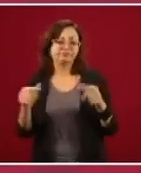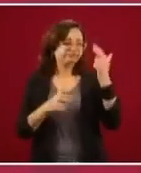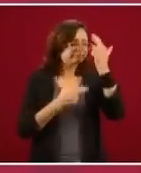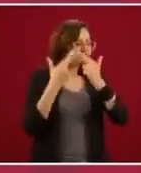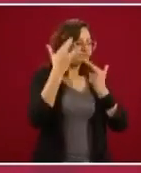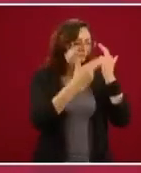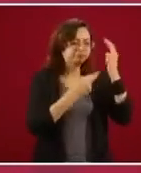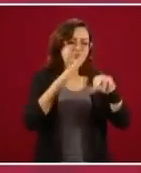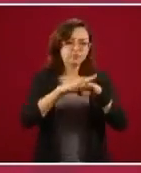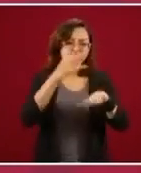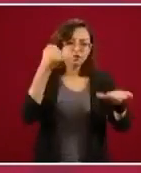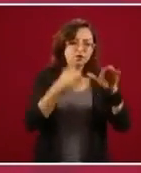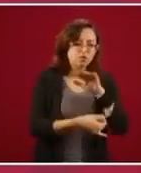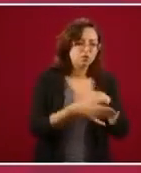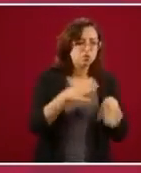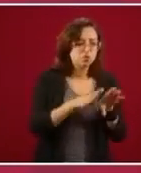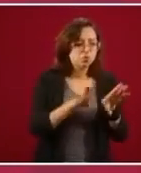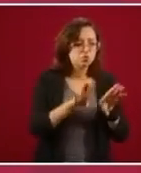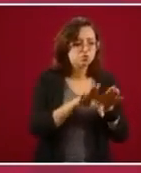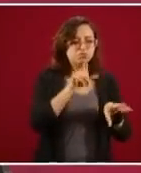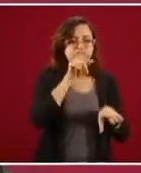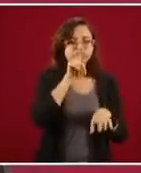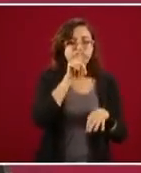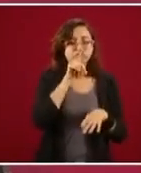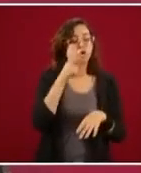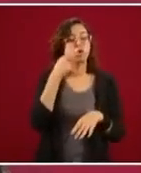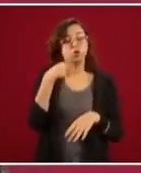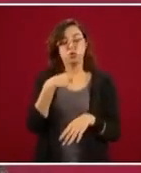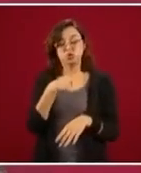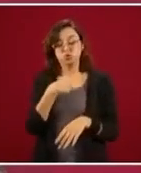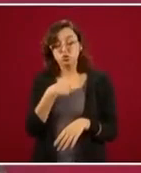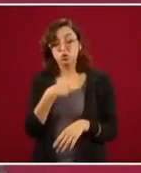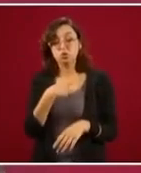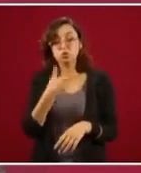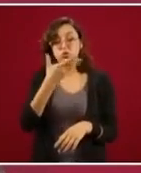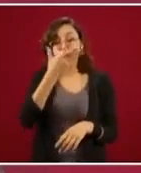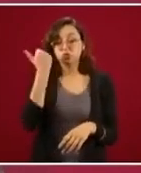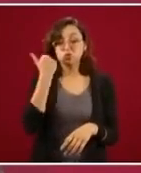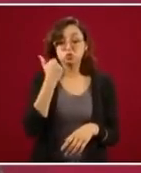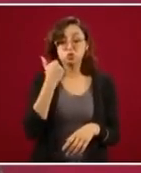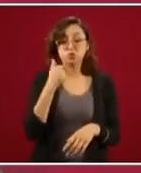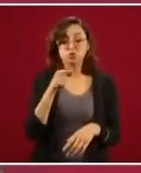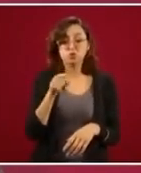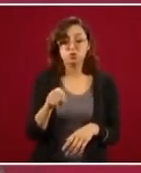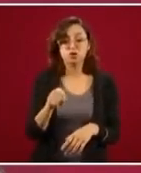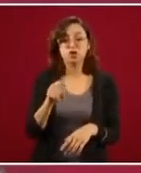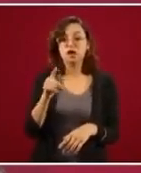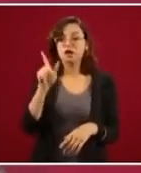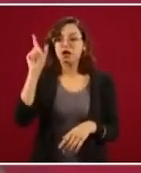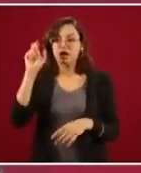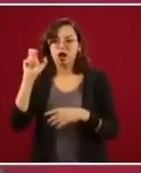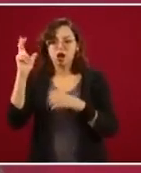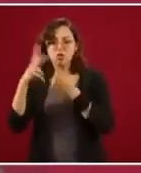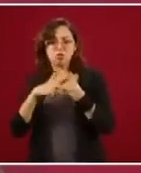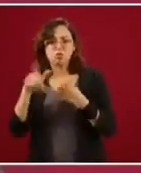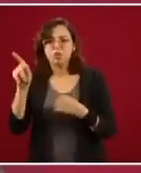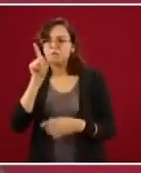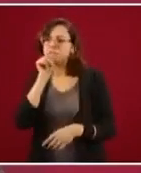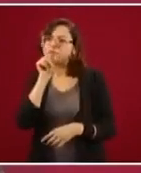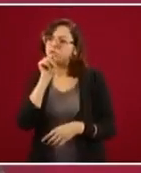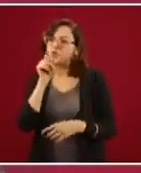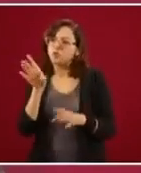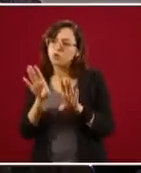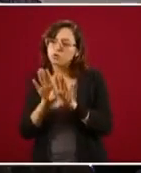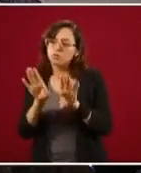sentido, no tengo elementos para decirle qué está pasando con el pollo en Europa, porque es